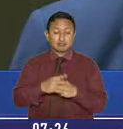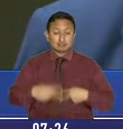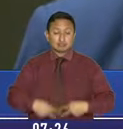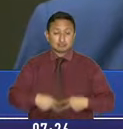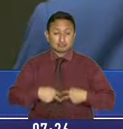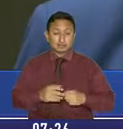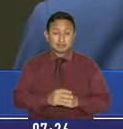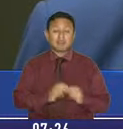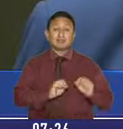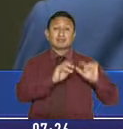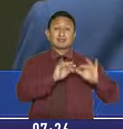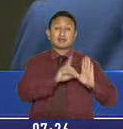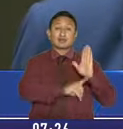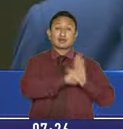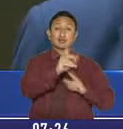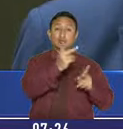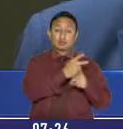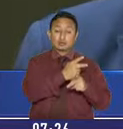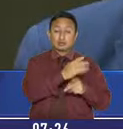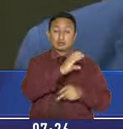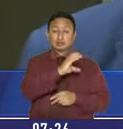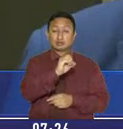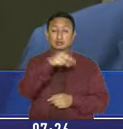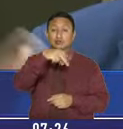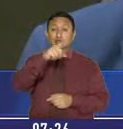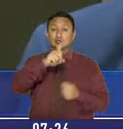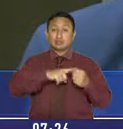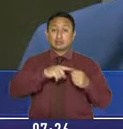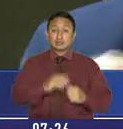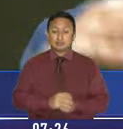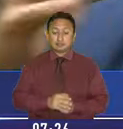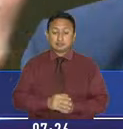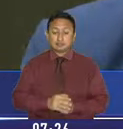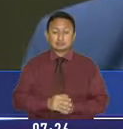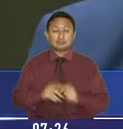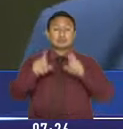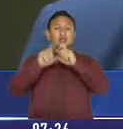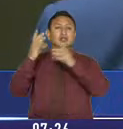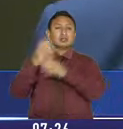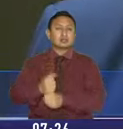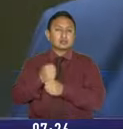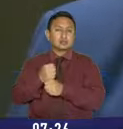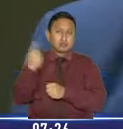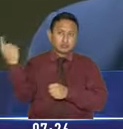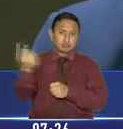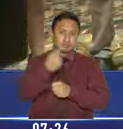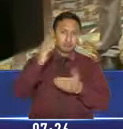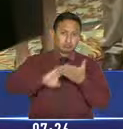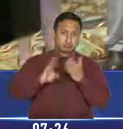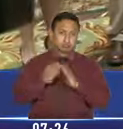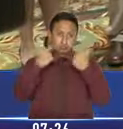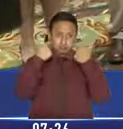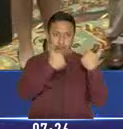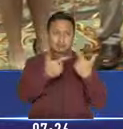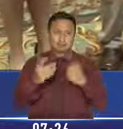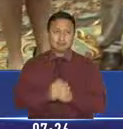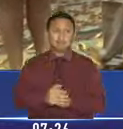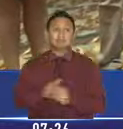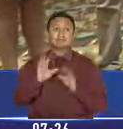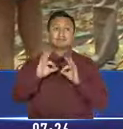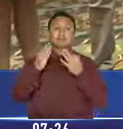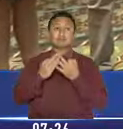Quito y la empresa de seguridad en todo lo que significa la infraestructura y la seguridad de la comunidad. Agradecidos, las familias indicaron que poco a poco están